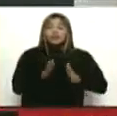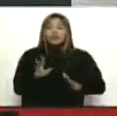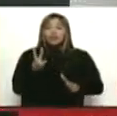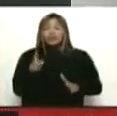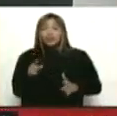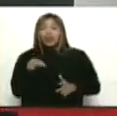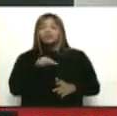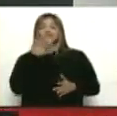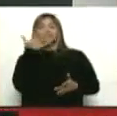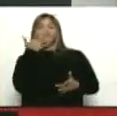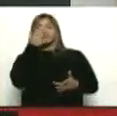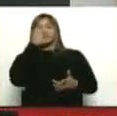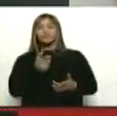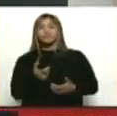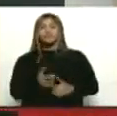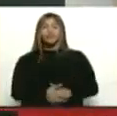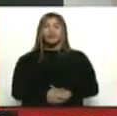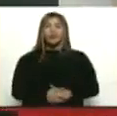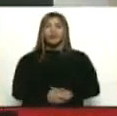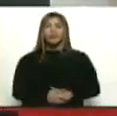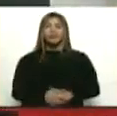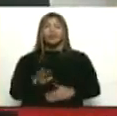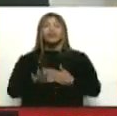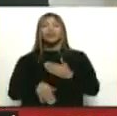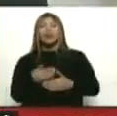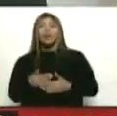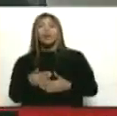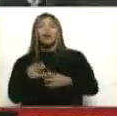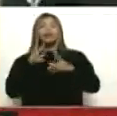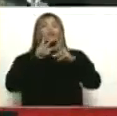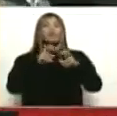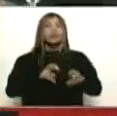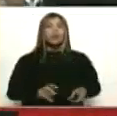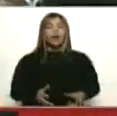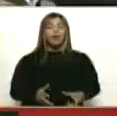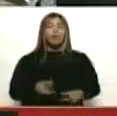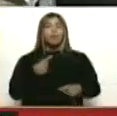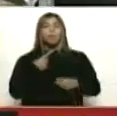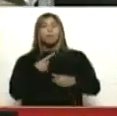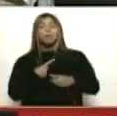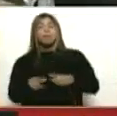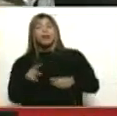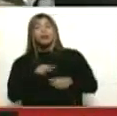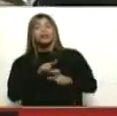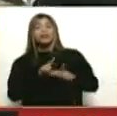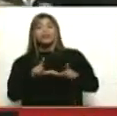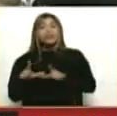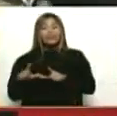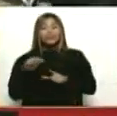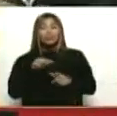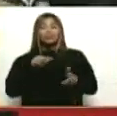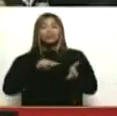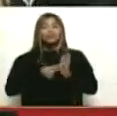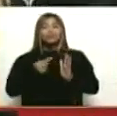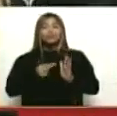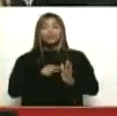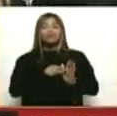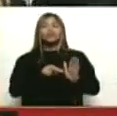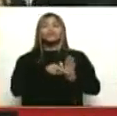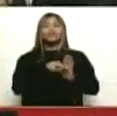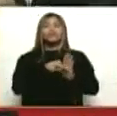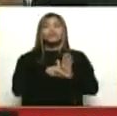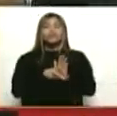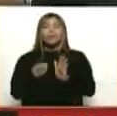ya tú eres sospechoso. Luego vamos a averiguar. Pero eso ya te hace que sean pasos